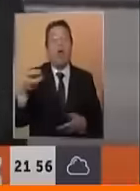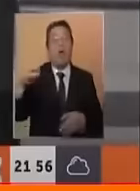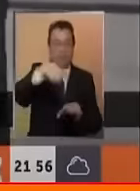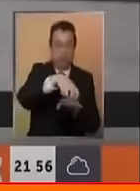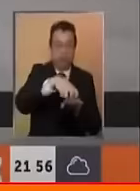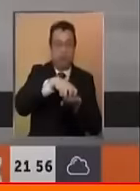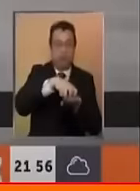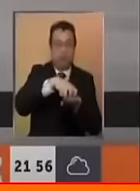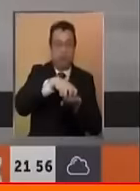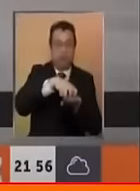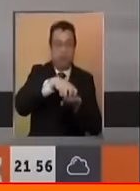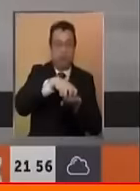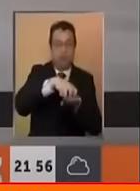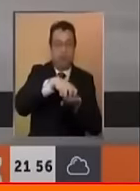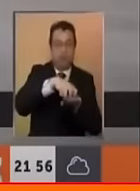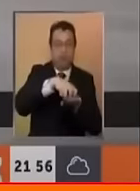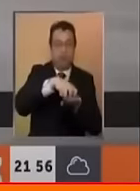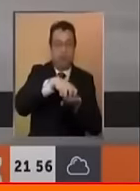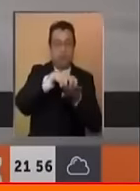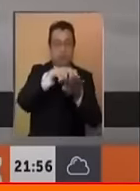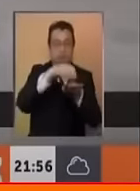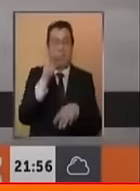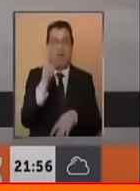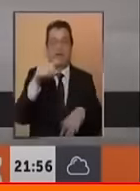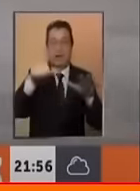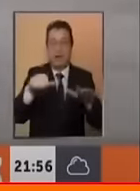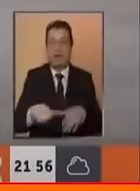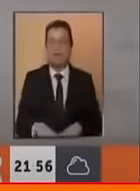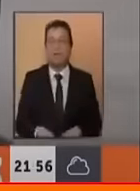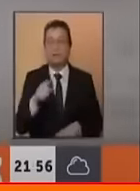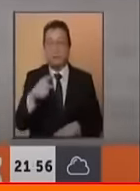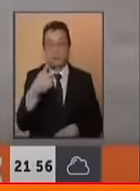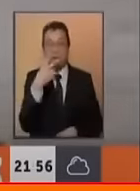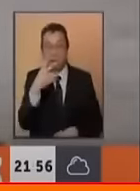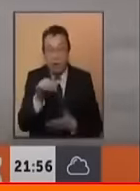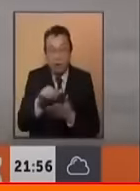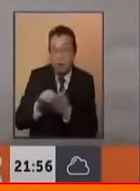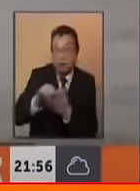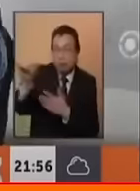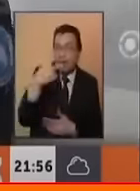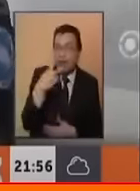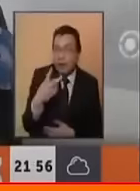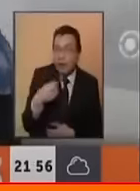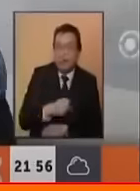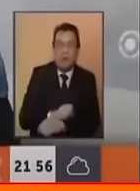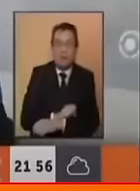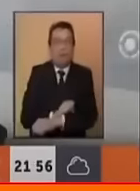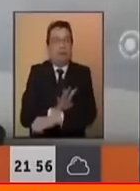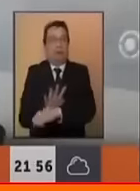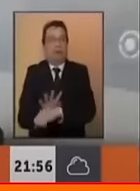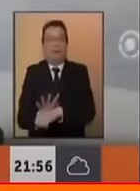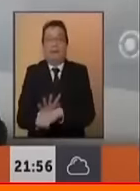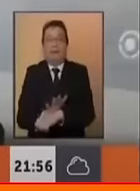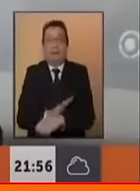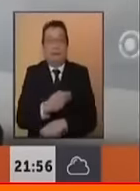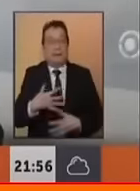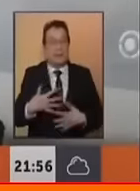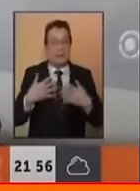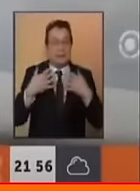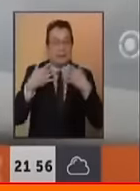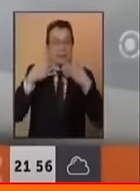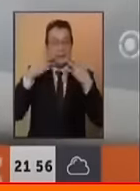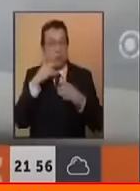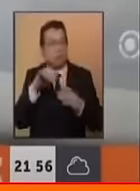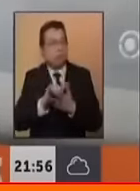Bueno, Chile ya tiene antecedentes, ¿no? Se me paran los pelos. De verdad no sabría cómo escribirlo, porque a mí